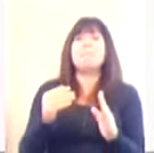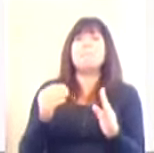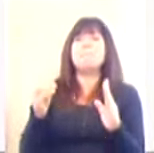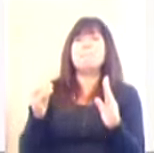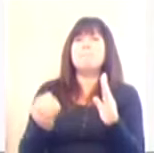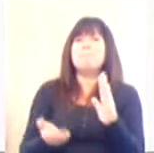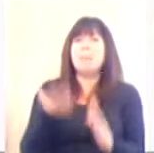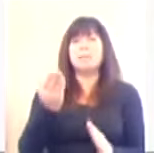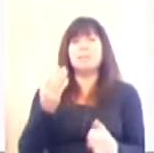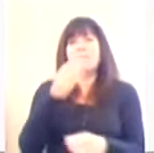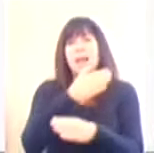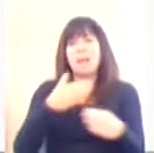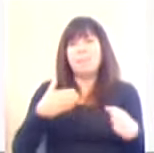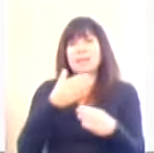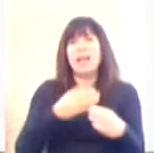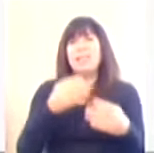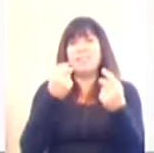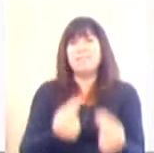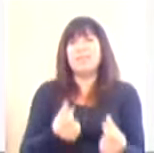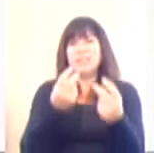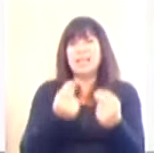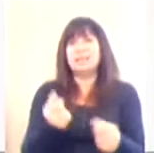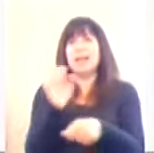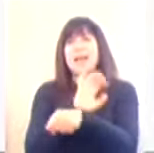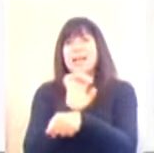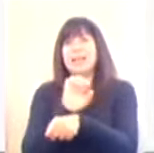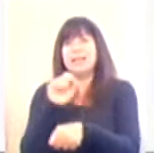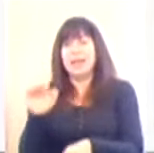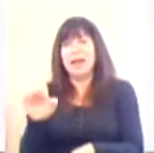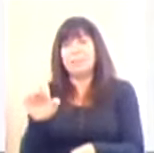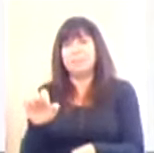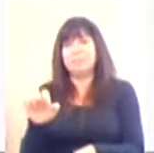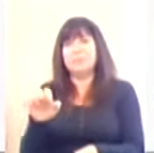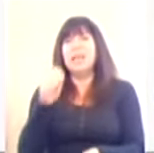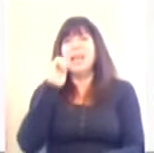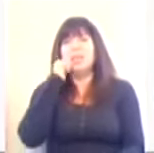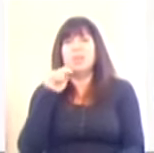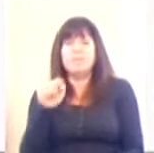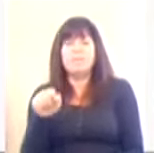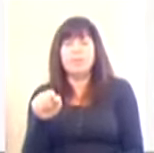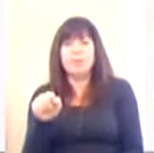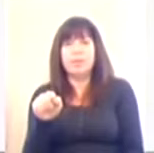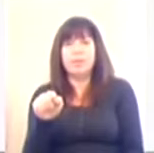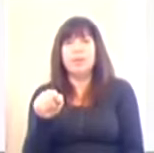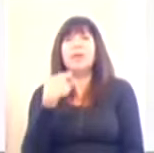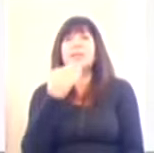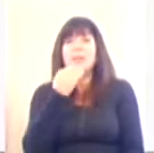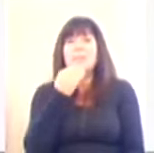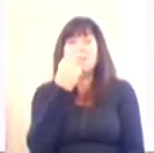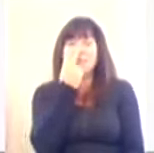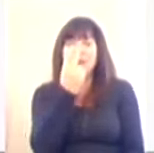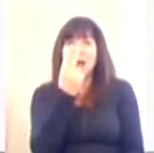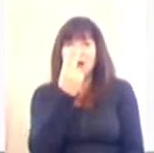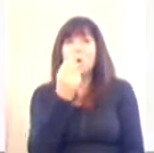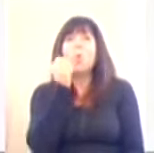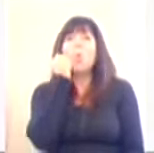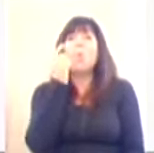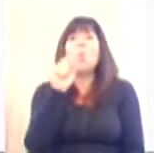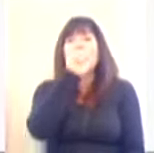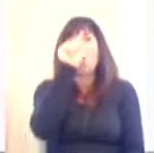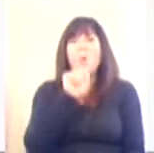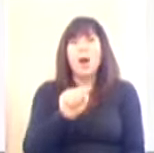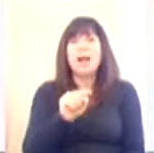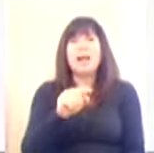de eficiencia energética alto. Eso por el lado del aislamiento térmico. Pero también tenemos que mirar cuál es la principal fuente de calor de los